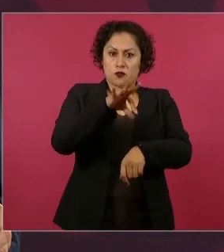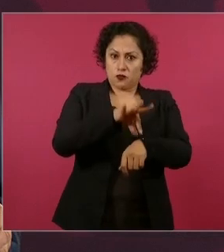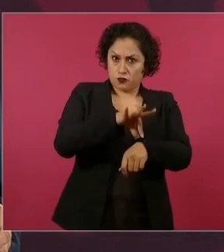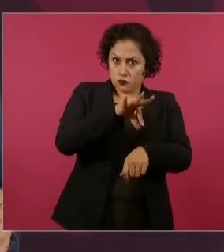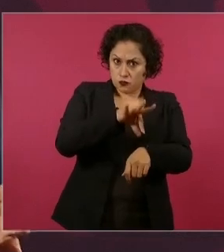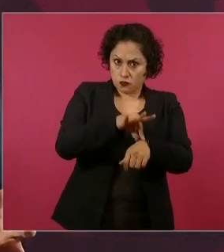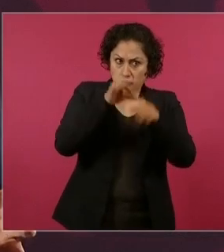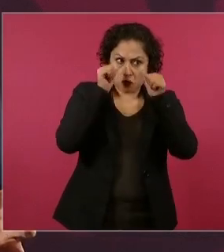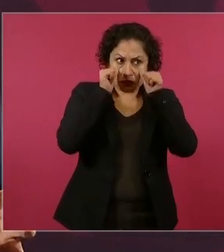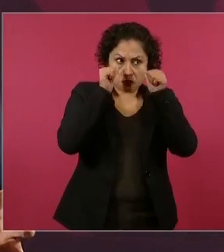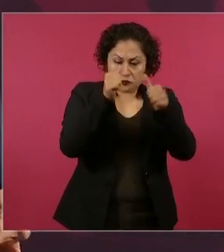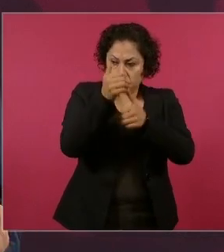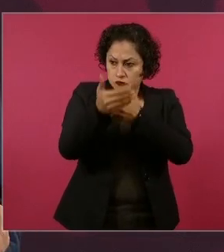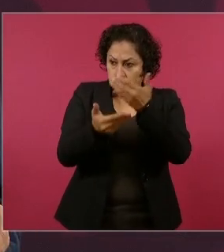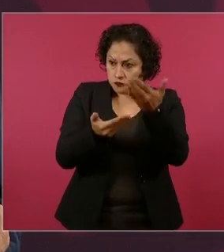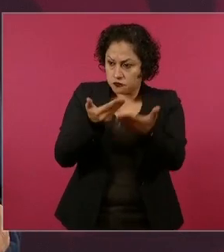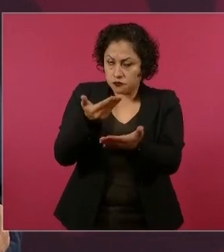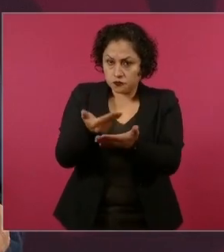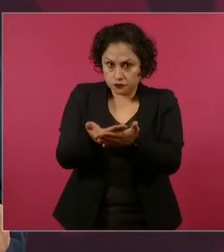en